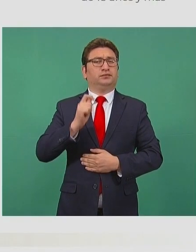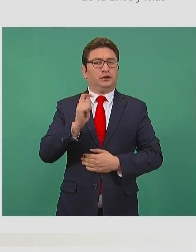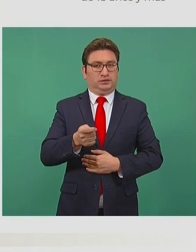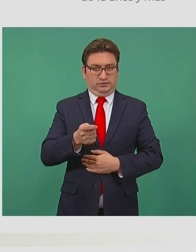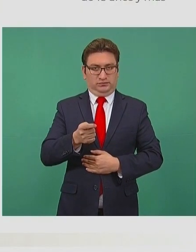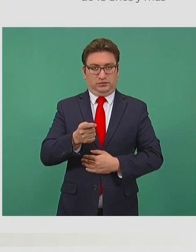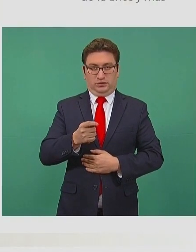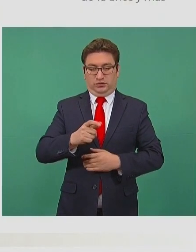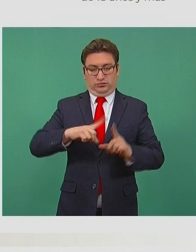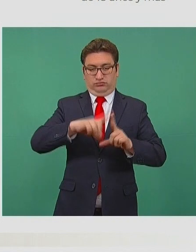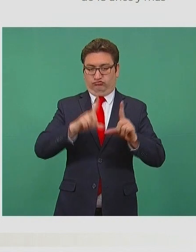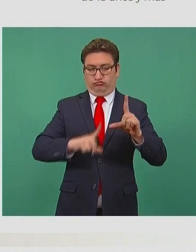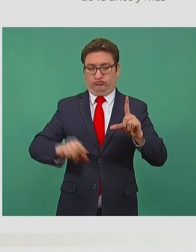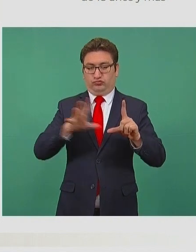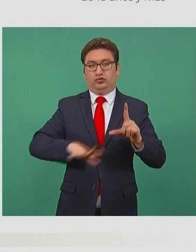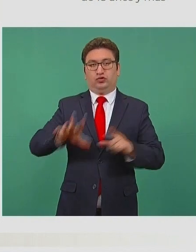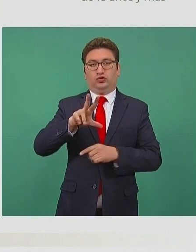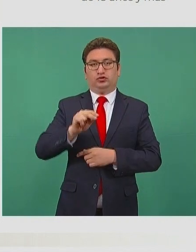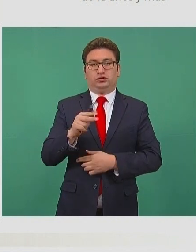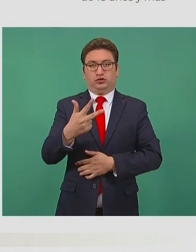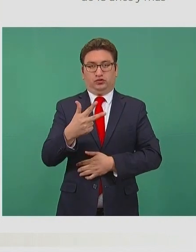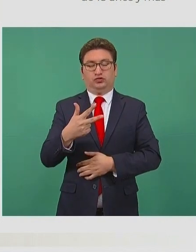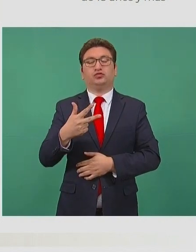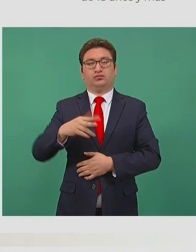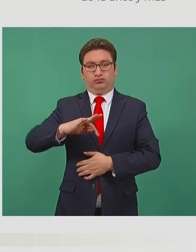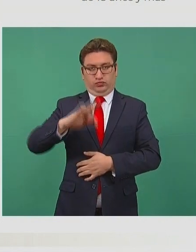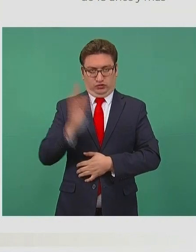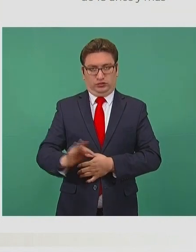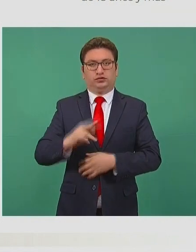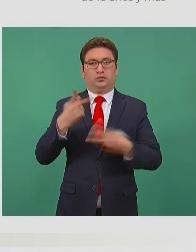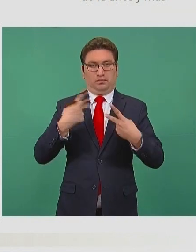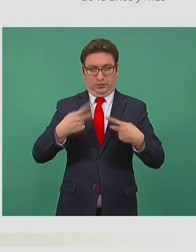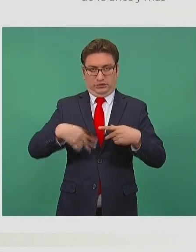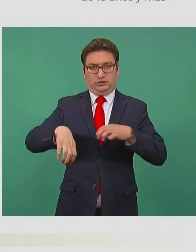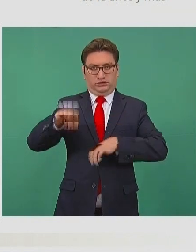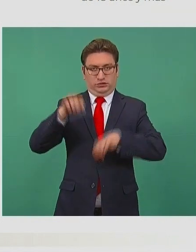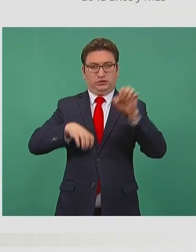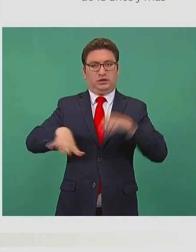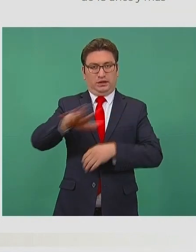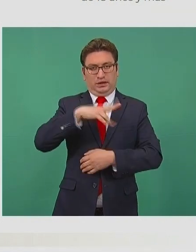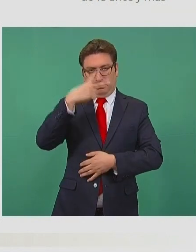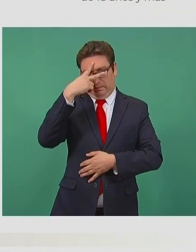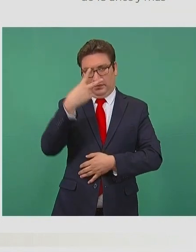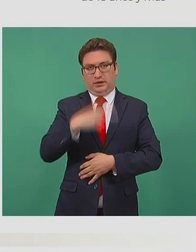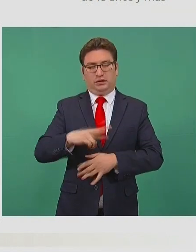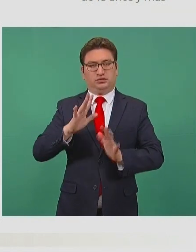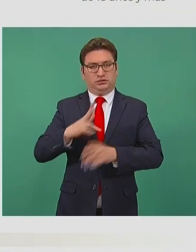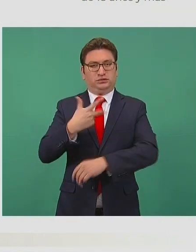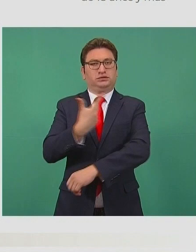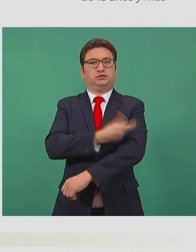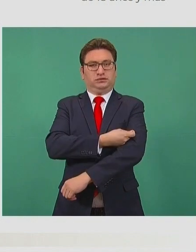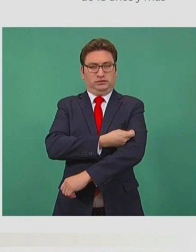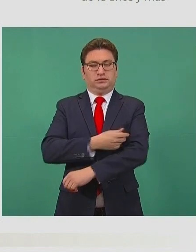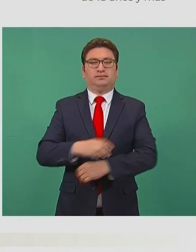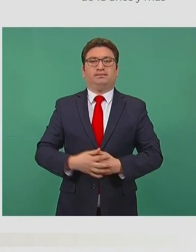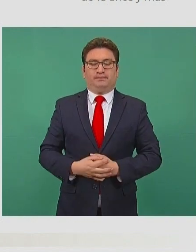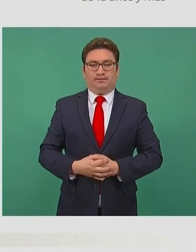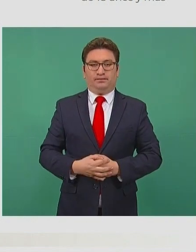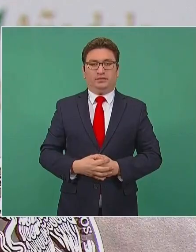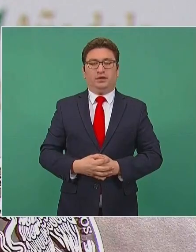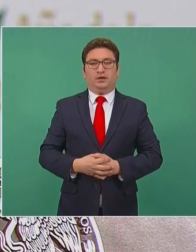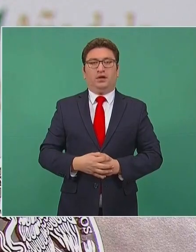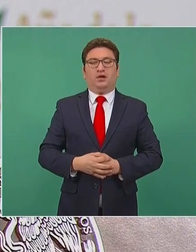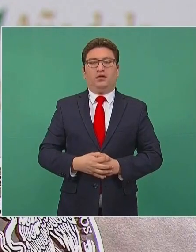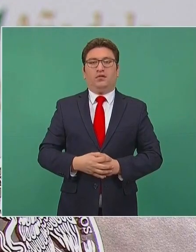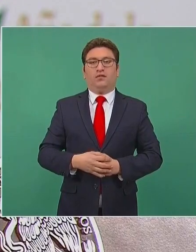nacional 88% de la población adulta en méxico ha sido vacunada contra kobe y ya